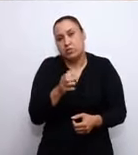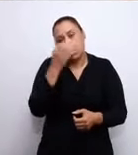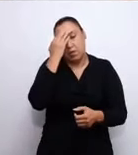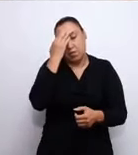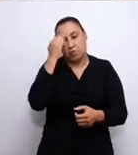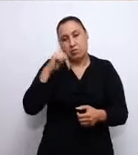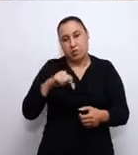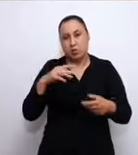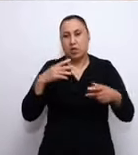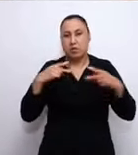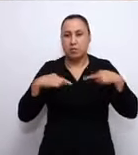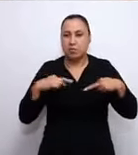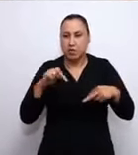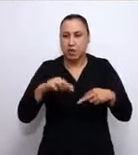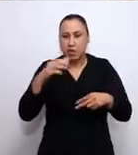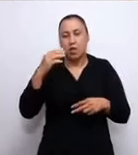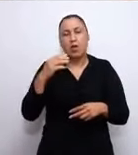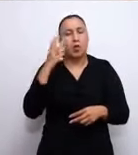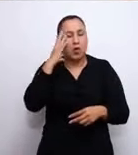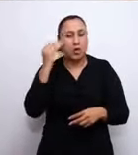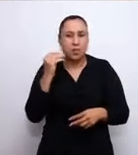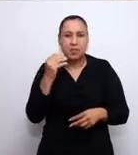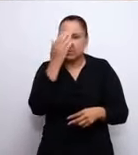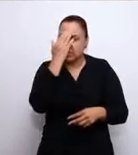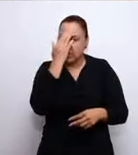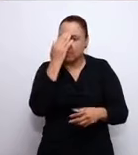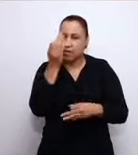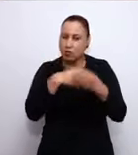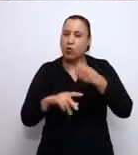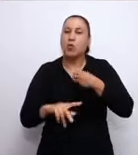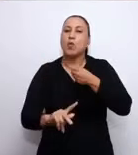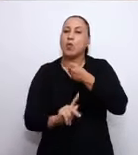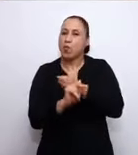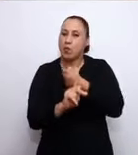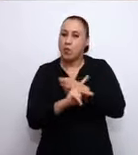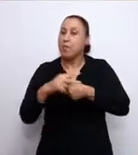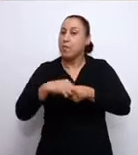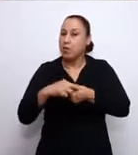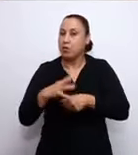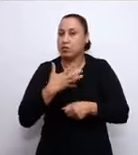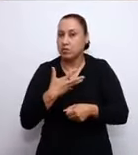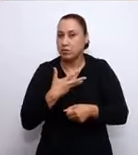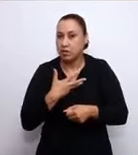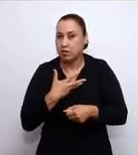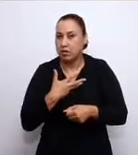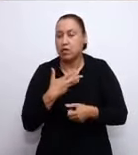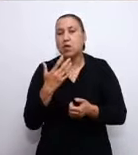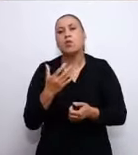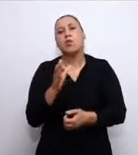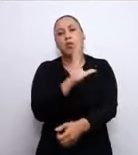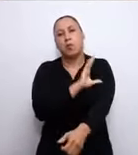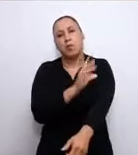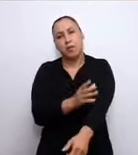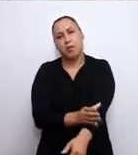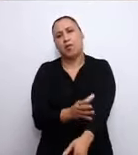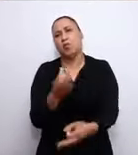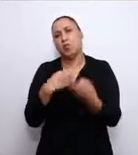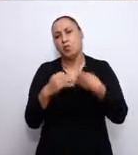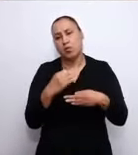sé que la gente en colima está consciente de la situación que vivimos y cooperará con las recomendaciones